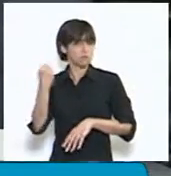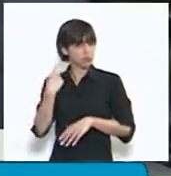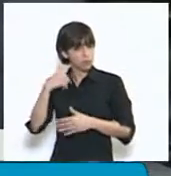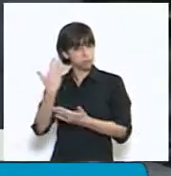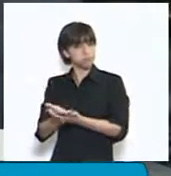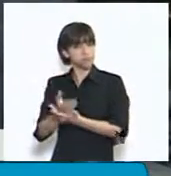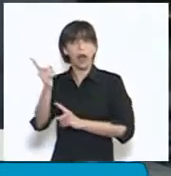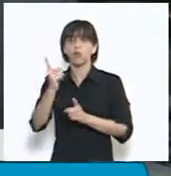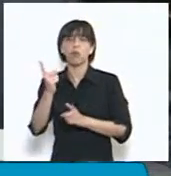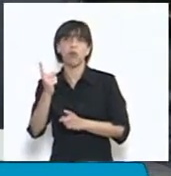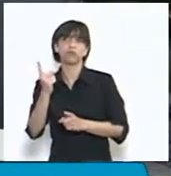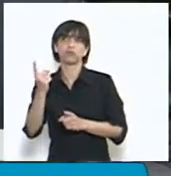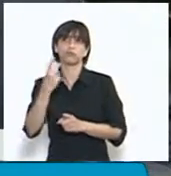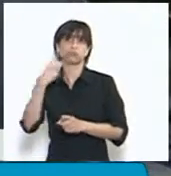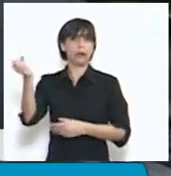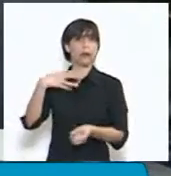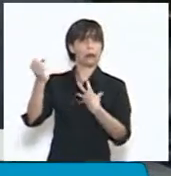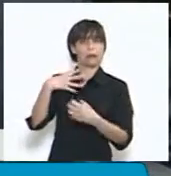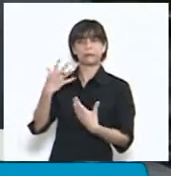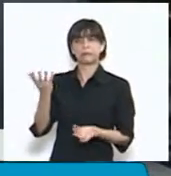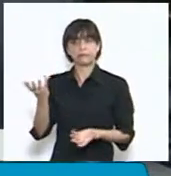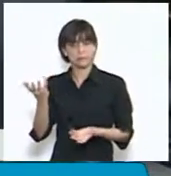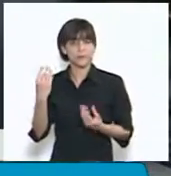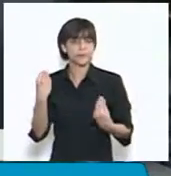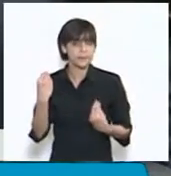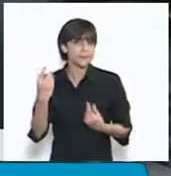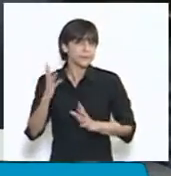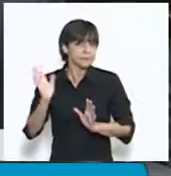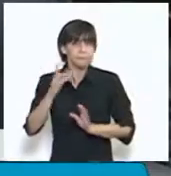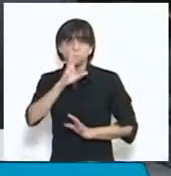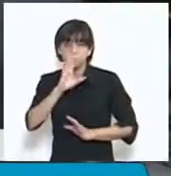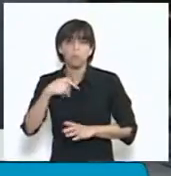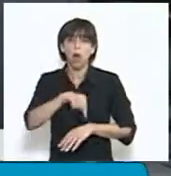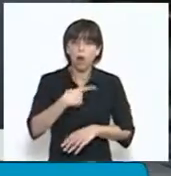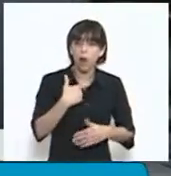que la asignación universal, que no lo es en su totalidad,